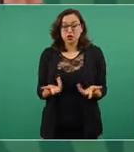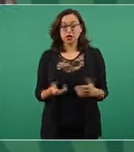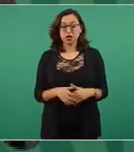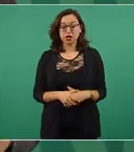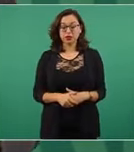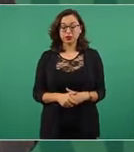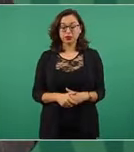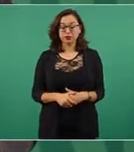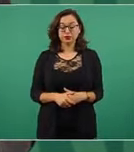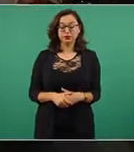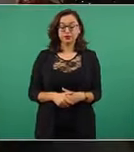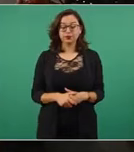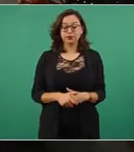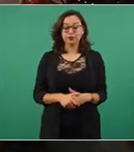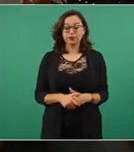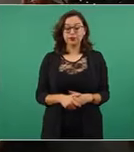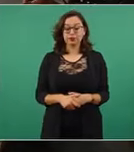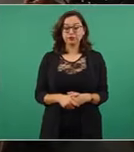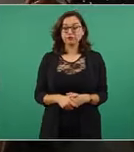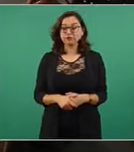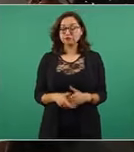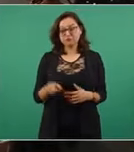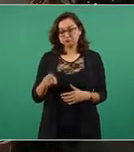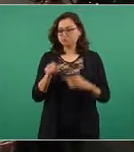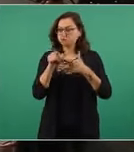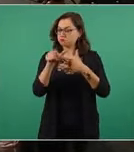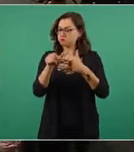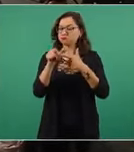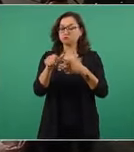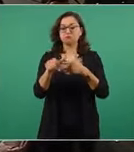Síguele, ahí la llevas.